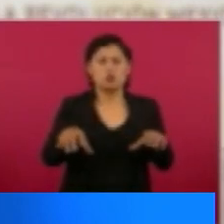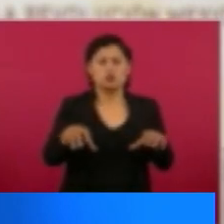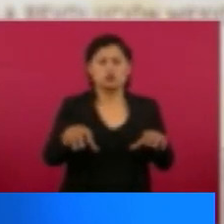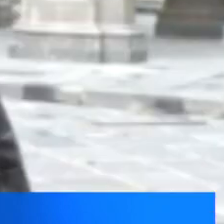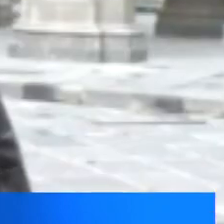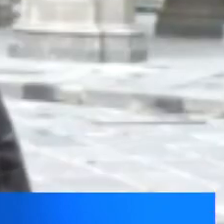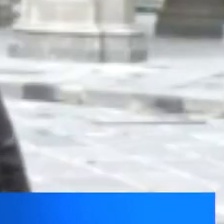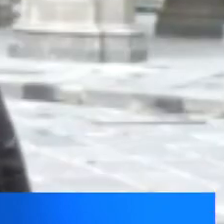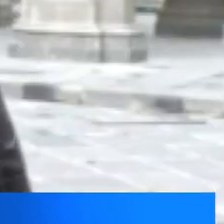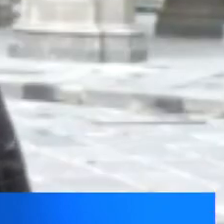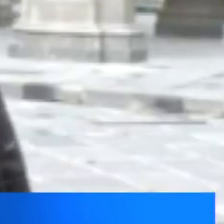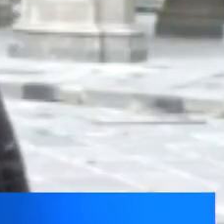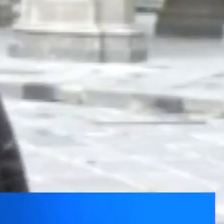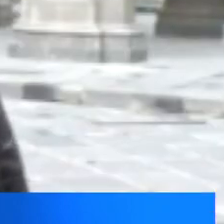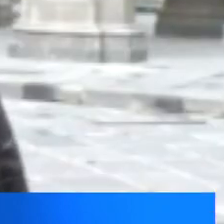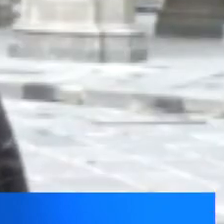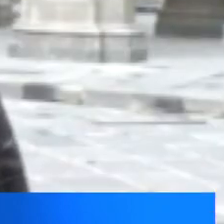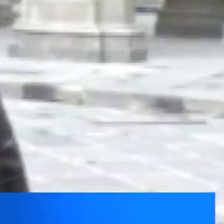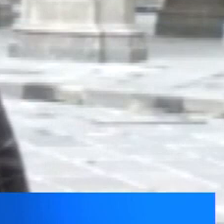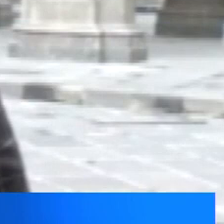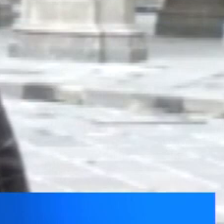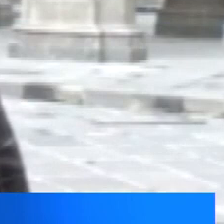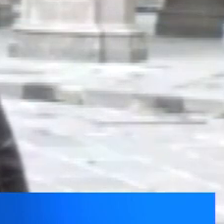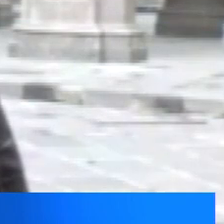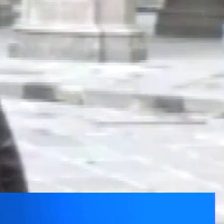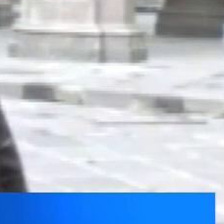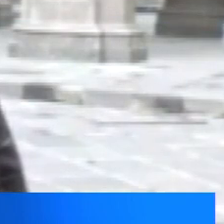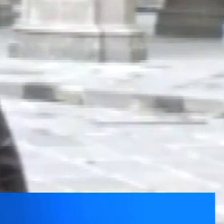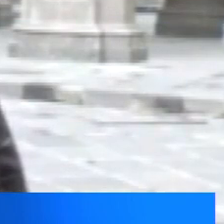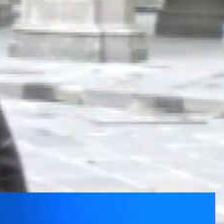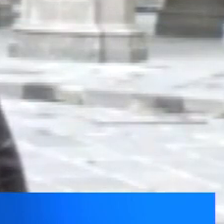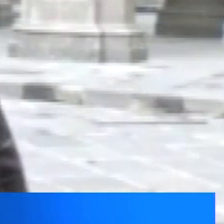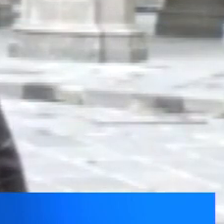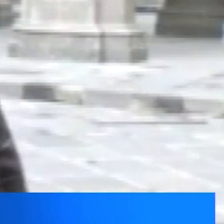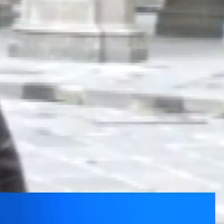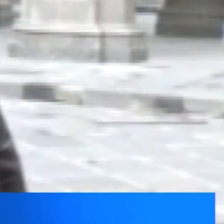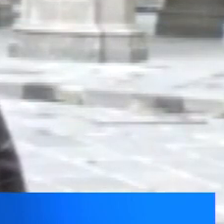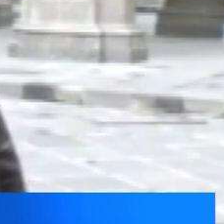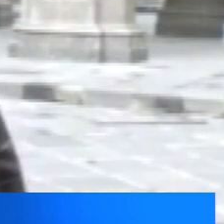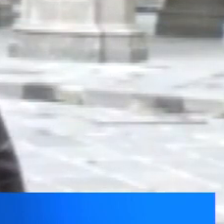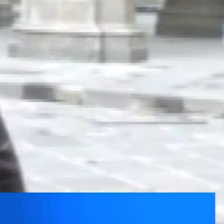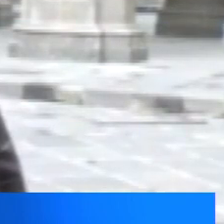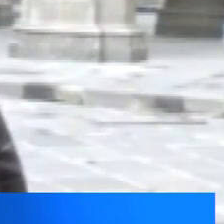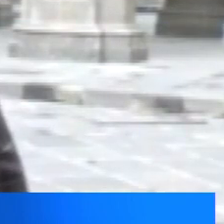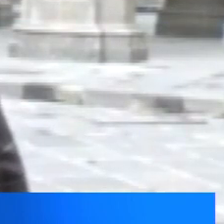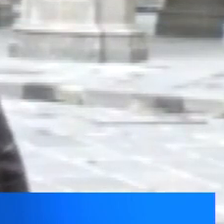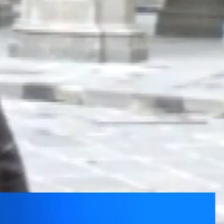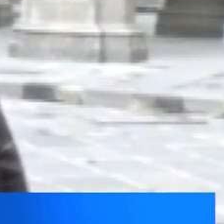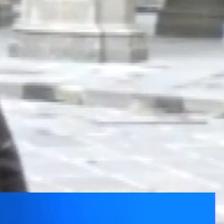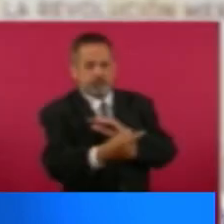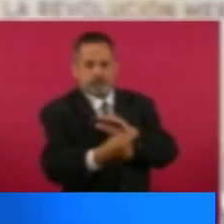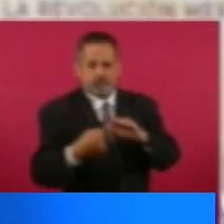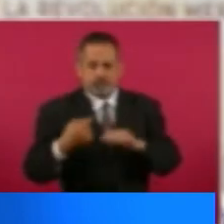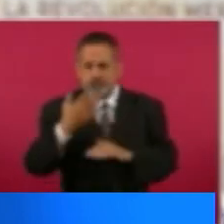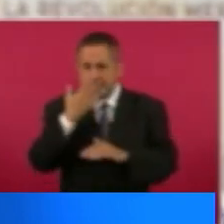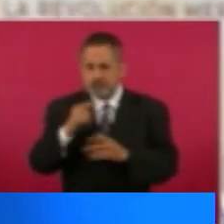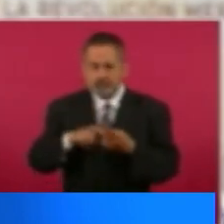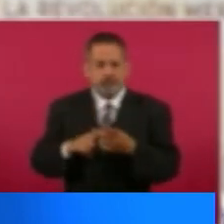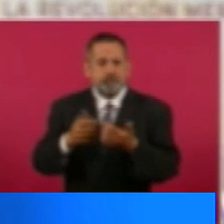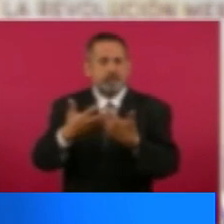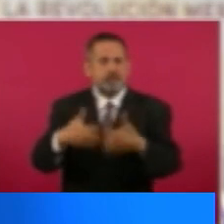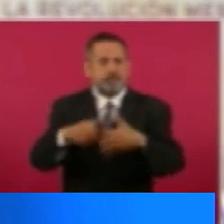guerrero sobre los amparos que provocaron una suspensión en la construcción del tramo 5 del tren maya el